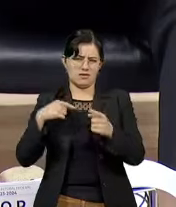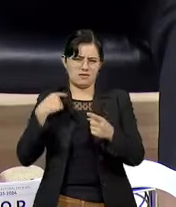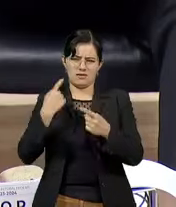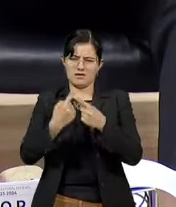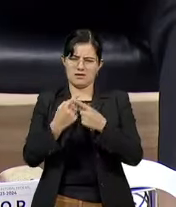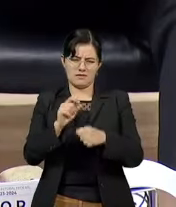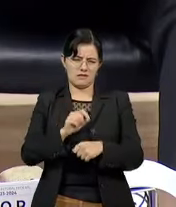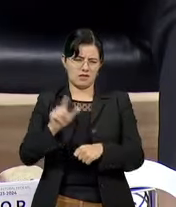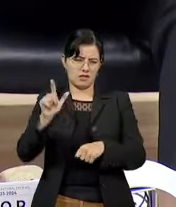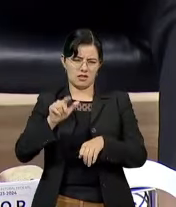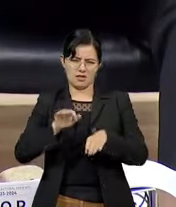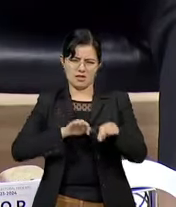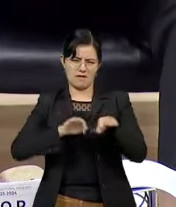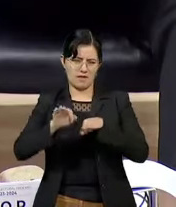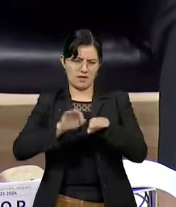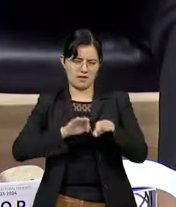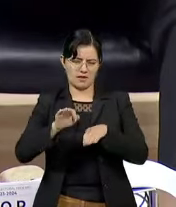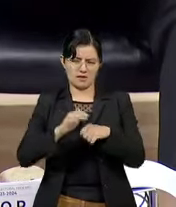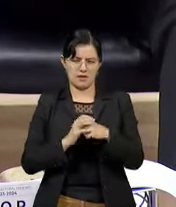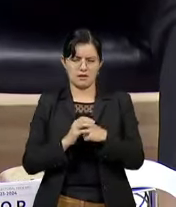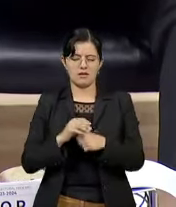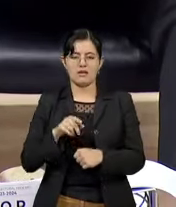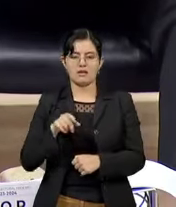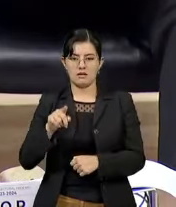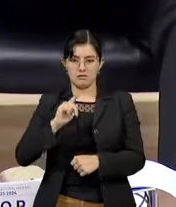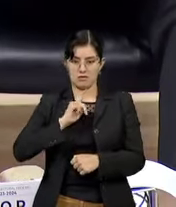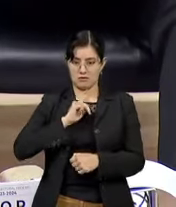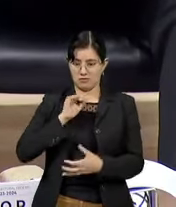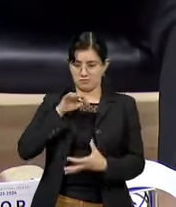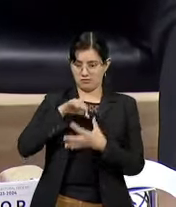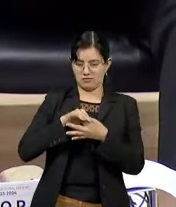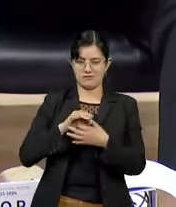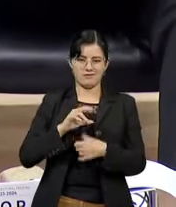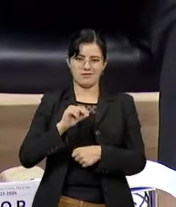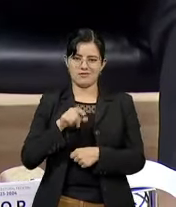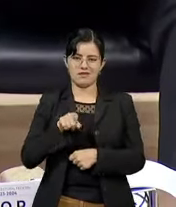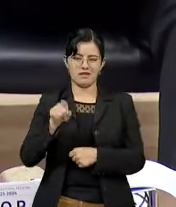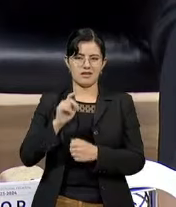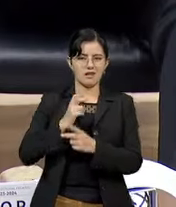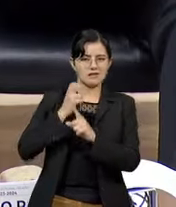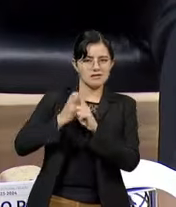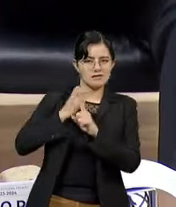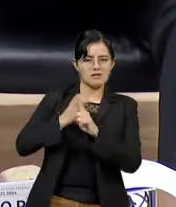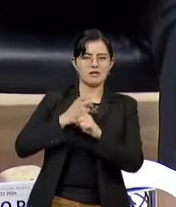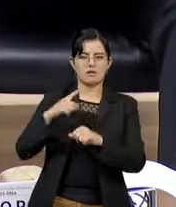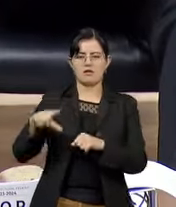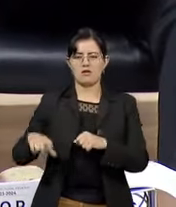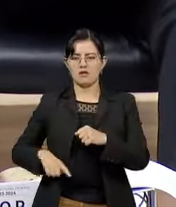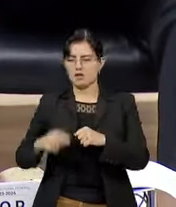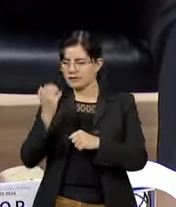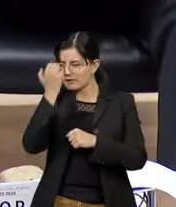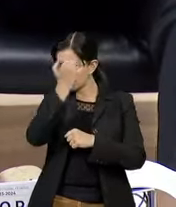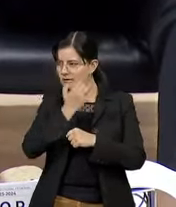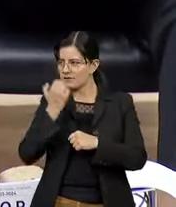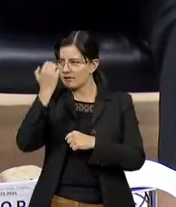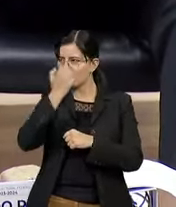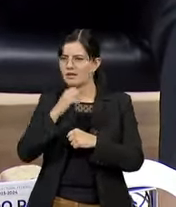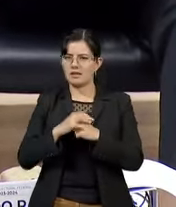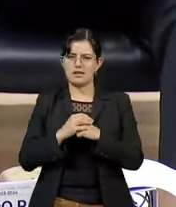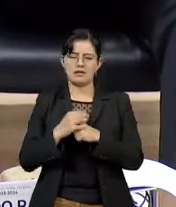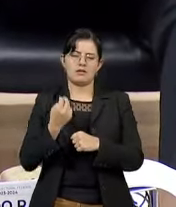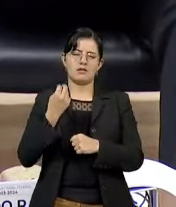no responde a nuestro movimiento que critica fuertemente a nuestro gobierno y a nuestro movimiento y que está por encima de todas las